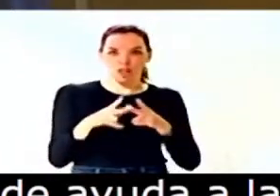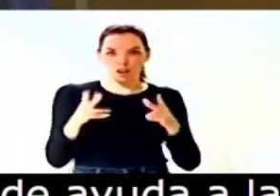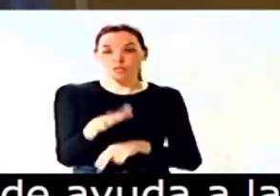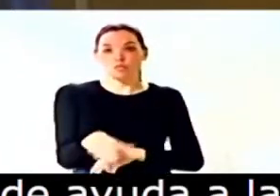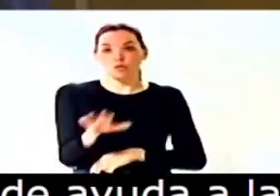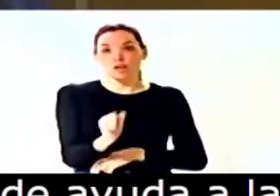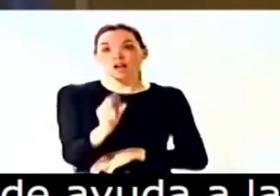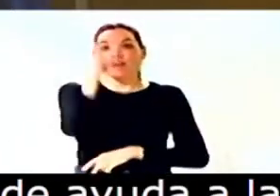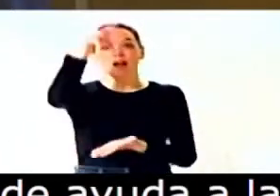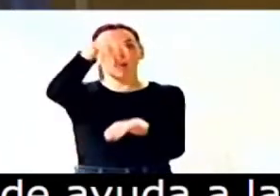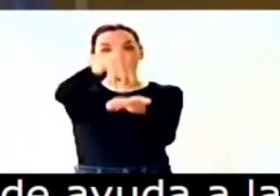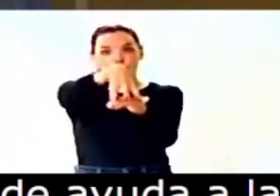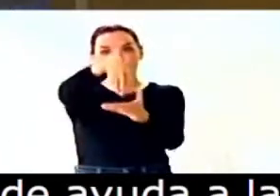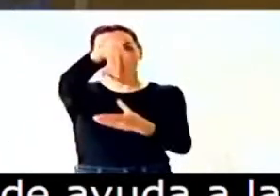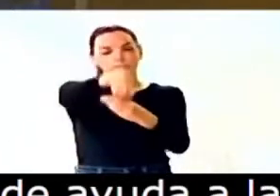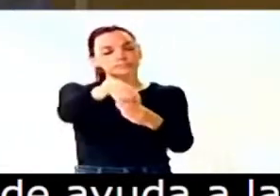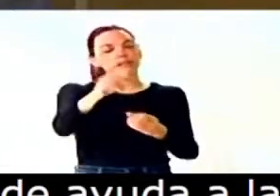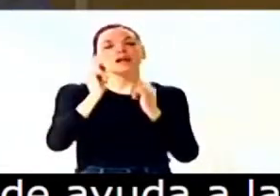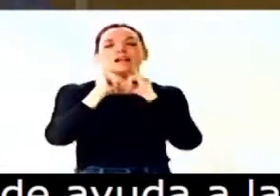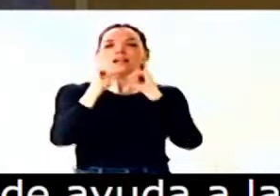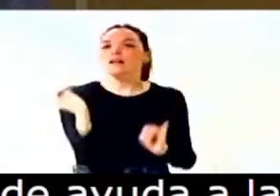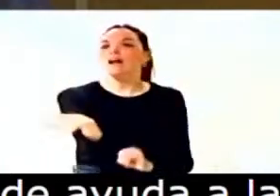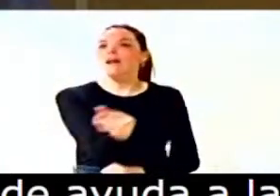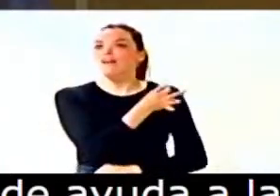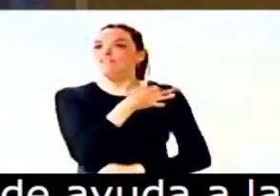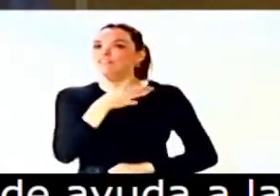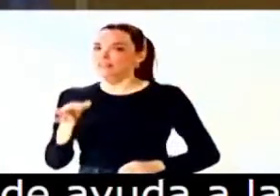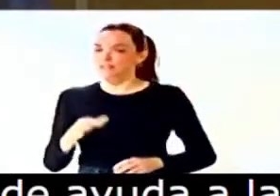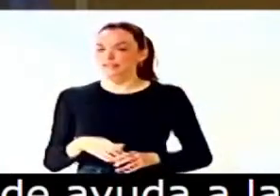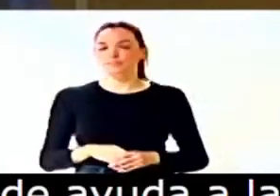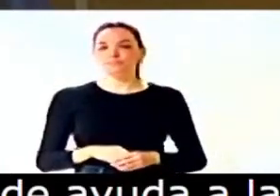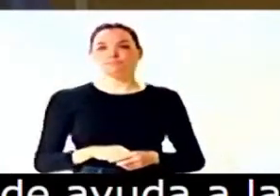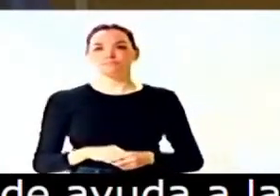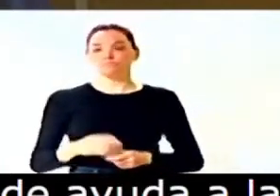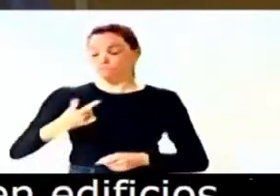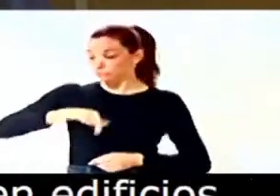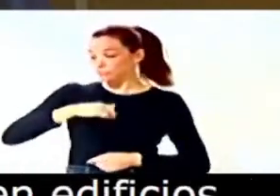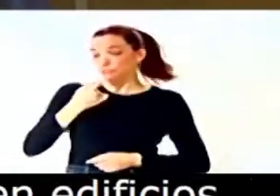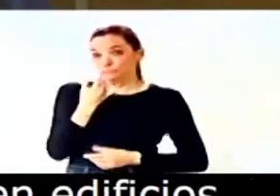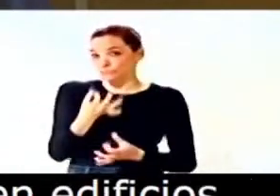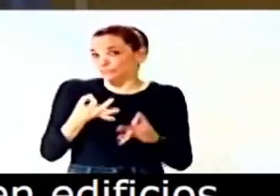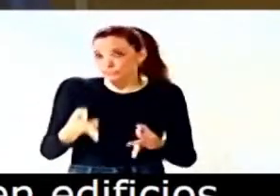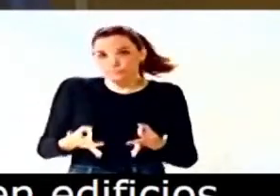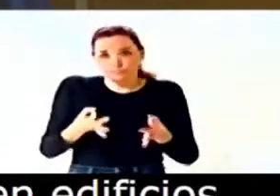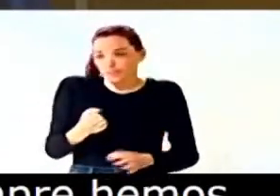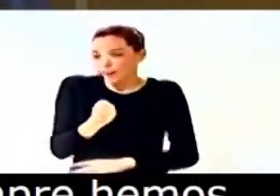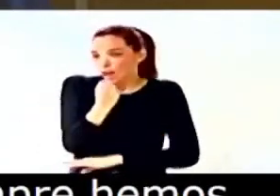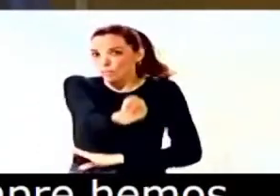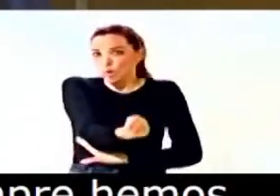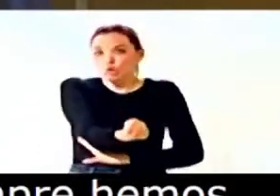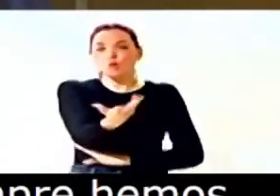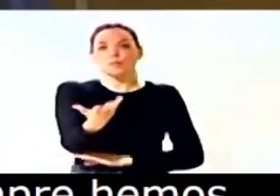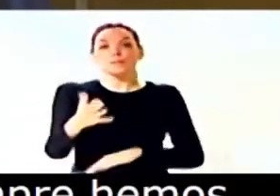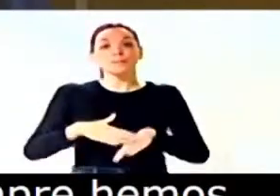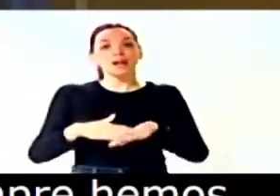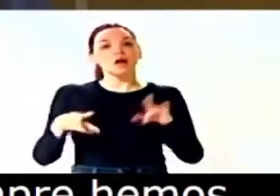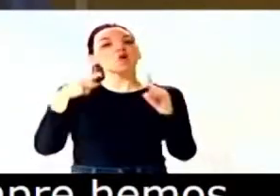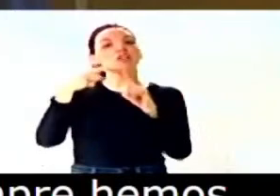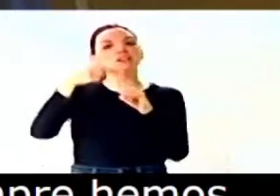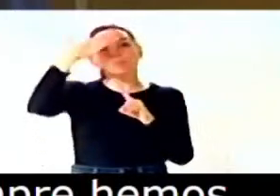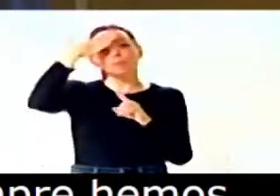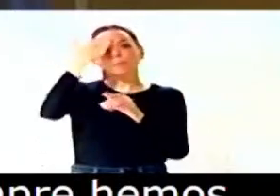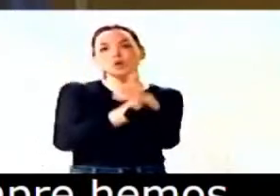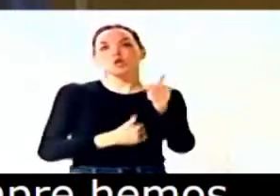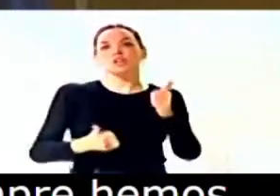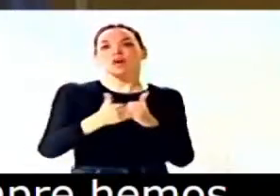edificios energéticamente eficientes. Desde aquí siempre hemos dicho que una de las palancas, uno de los objetivos